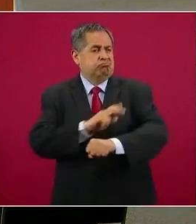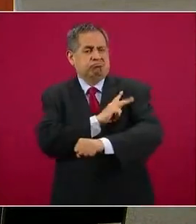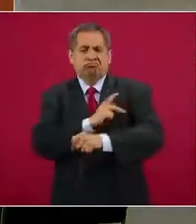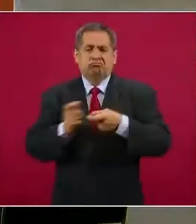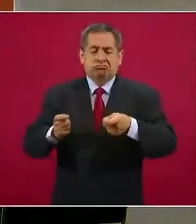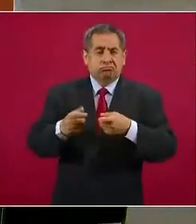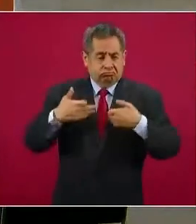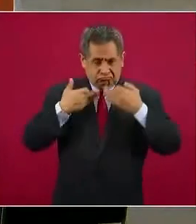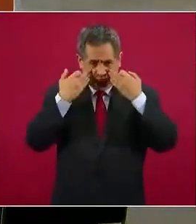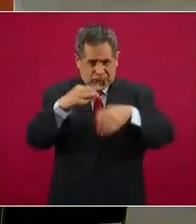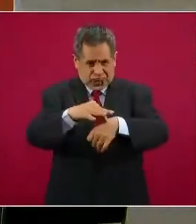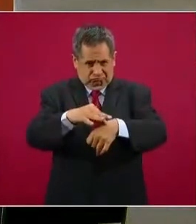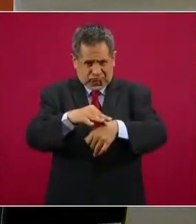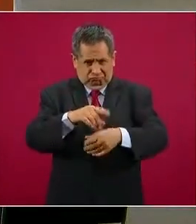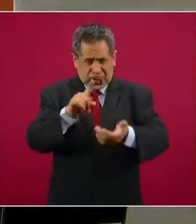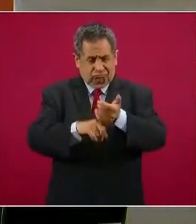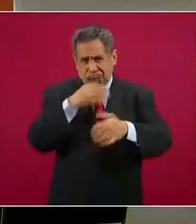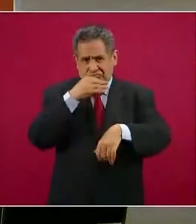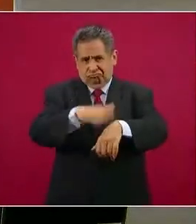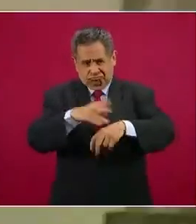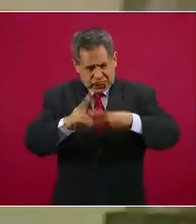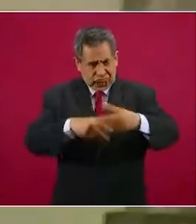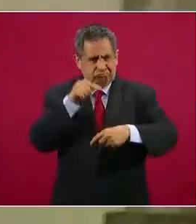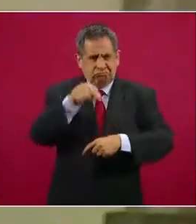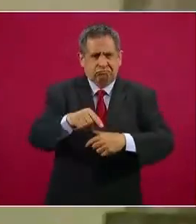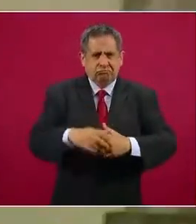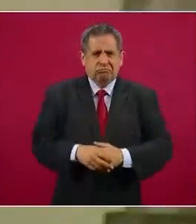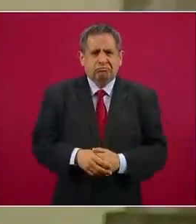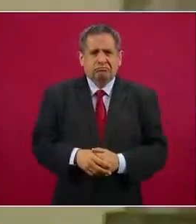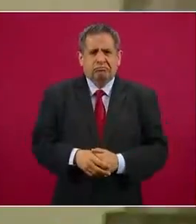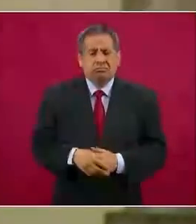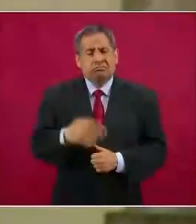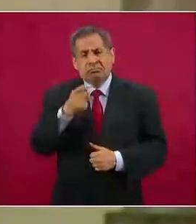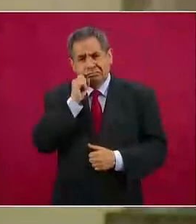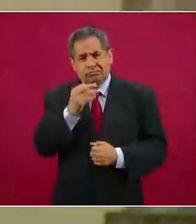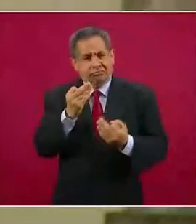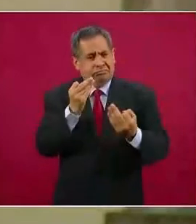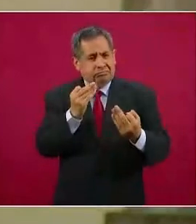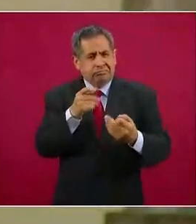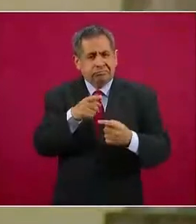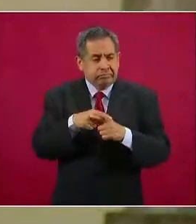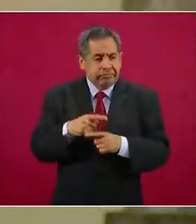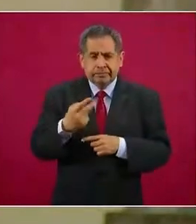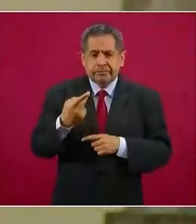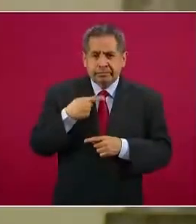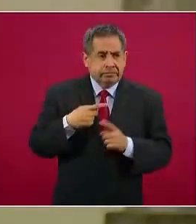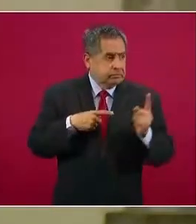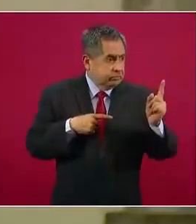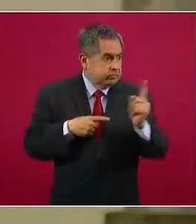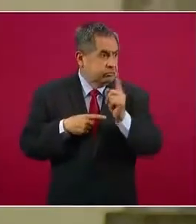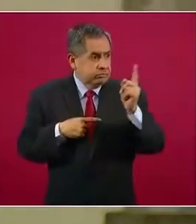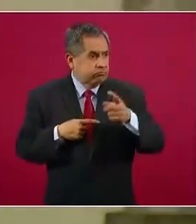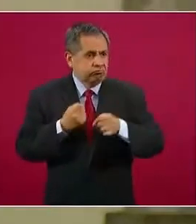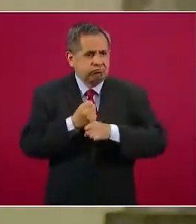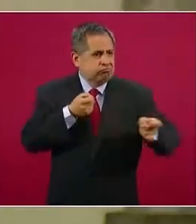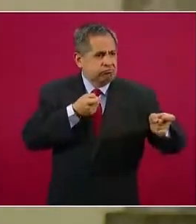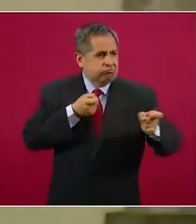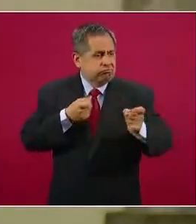ahí, le comento, le recuerdo. Y enfrente de mí me pasaron esas personas armadas. Pedí